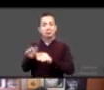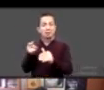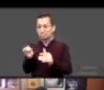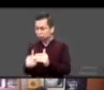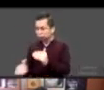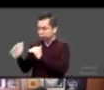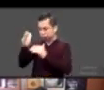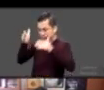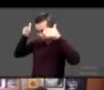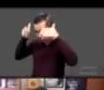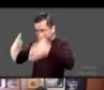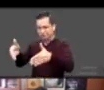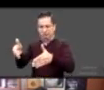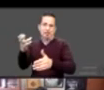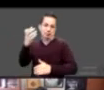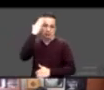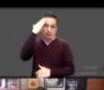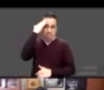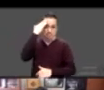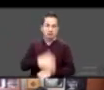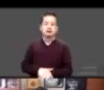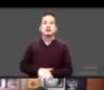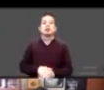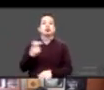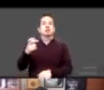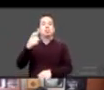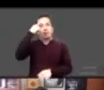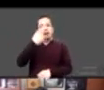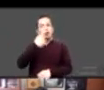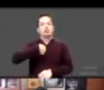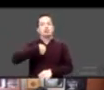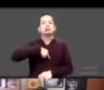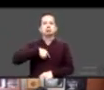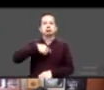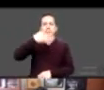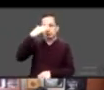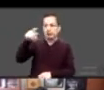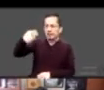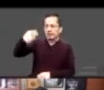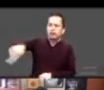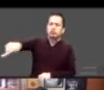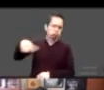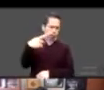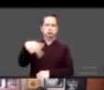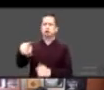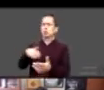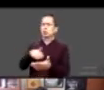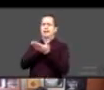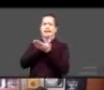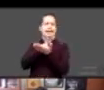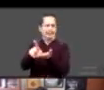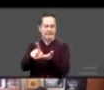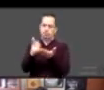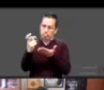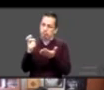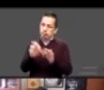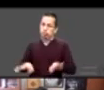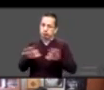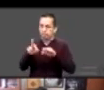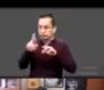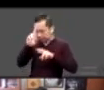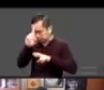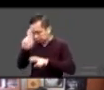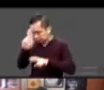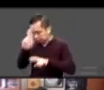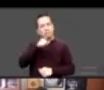qué? Para reconocerlos como, lo que les decía, son sujetos de derecho, son actores estratégicos y personas